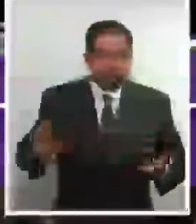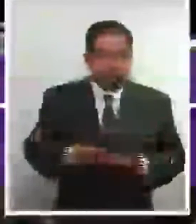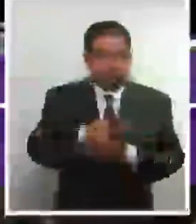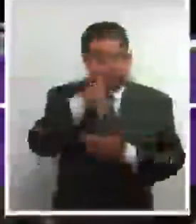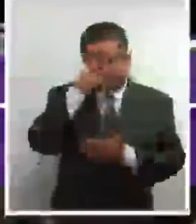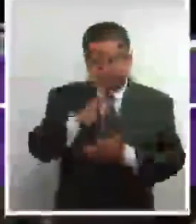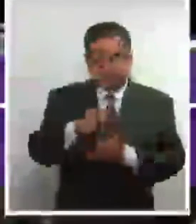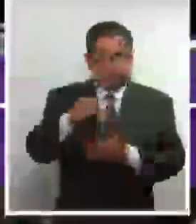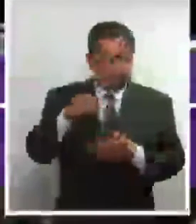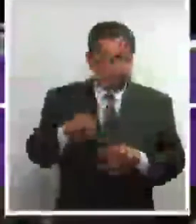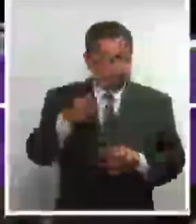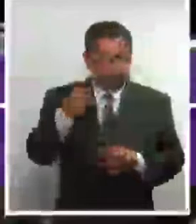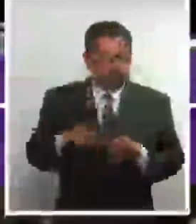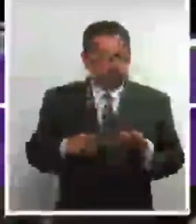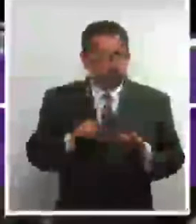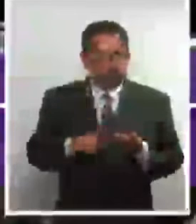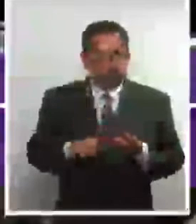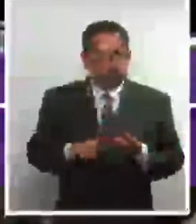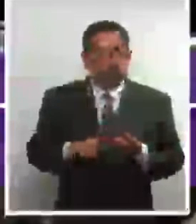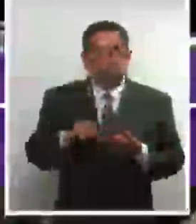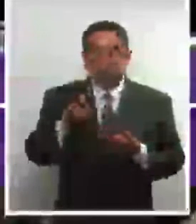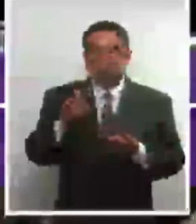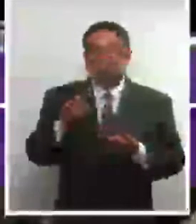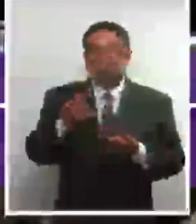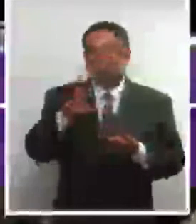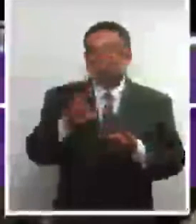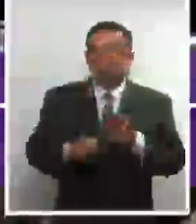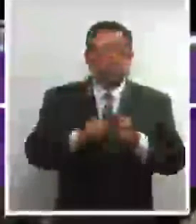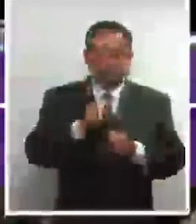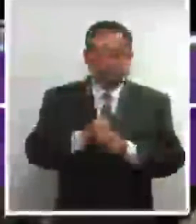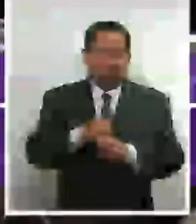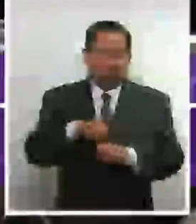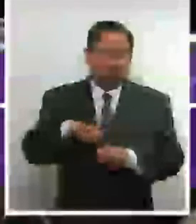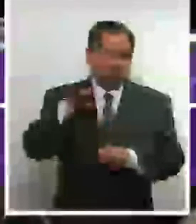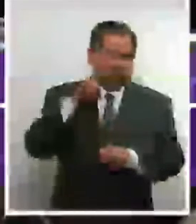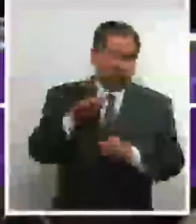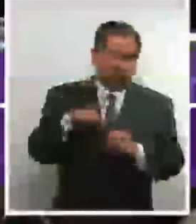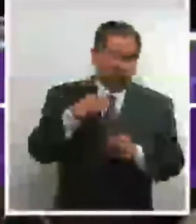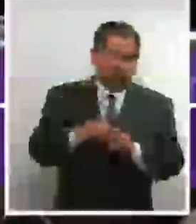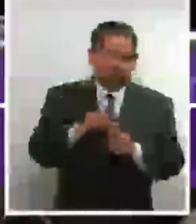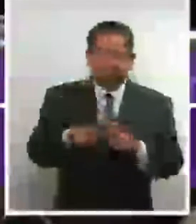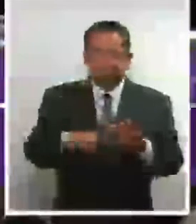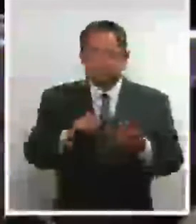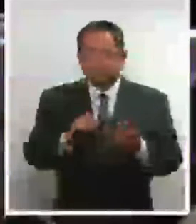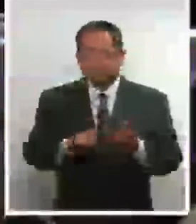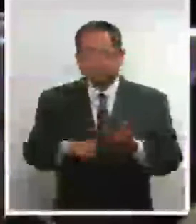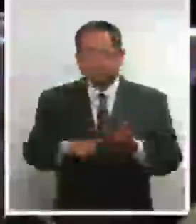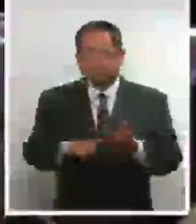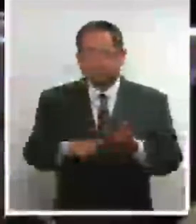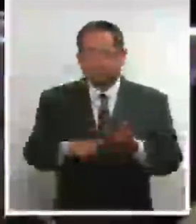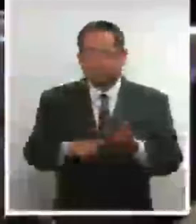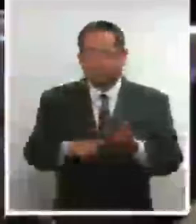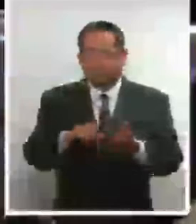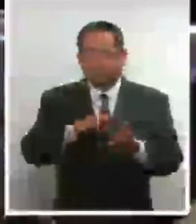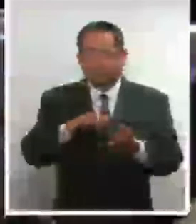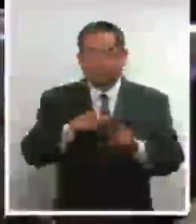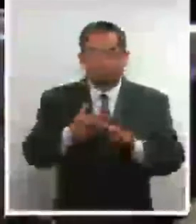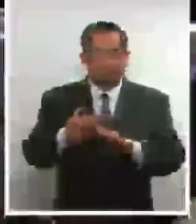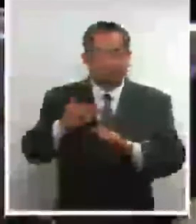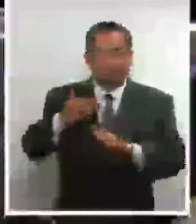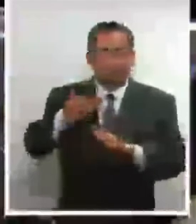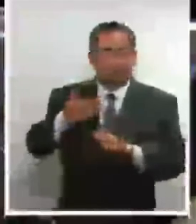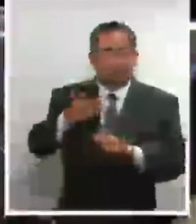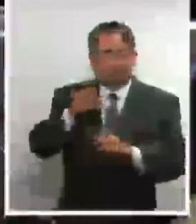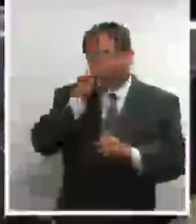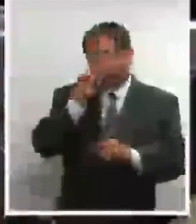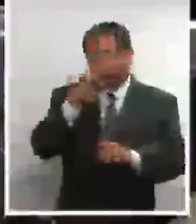por nacimiento, tener cuando menos 35 años cumplidos el día de la designación, contar con antigüedad